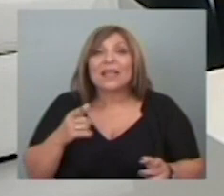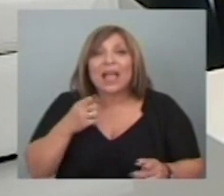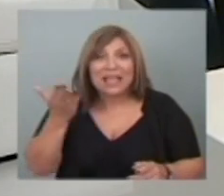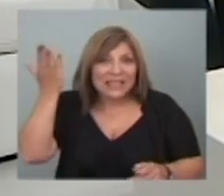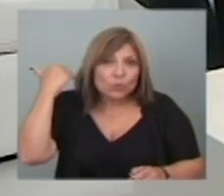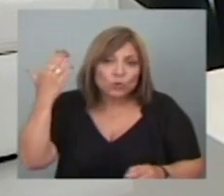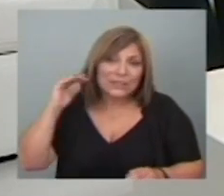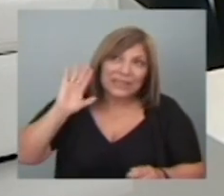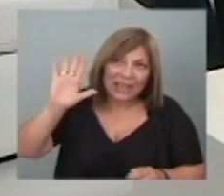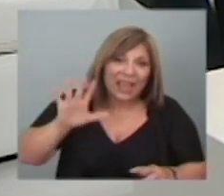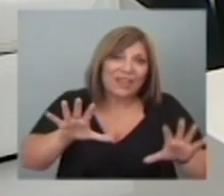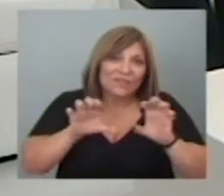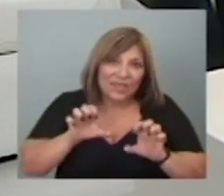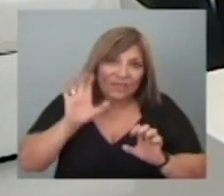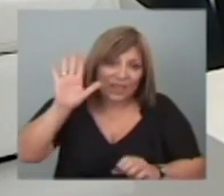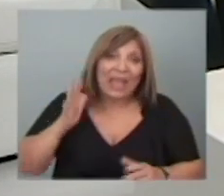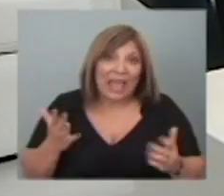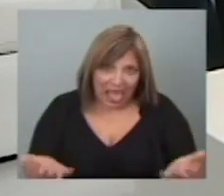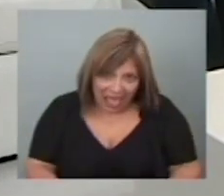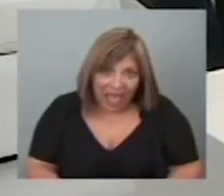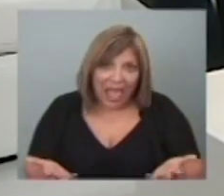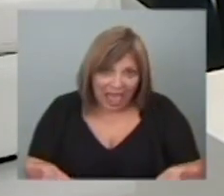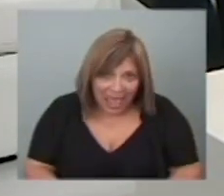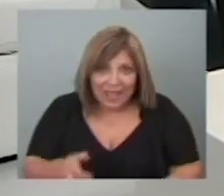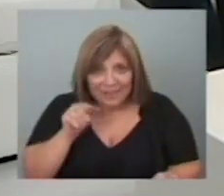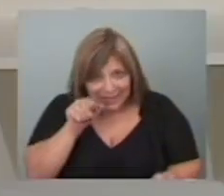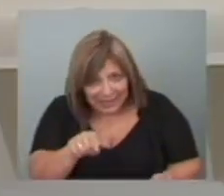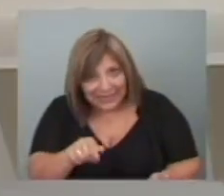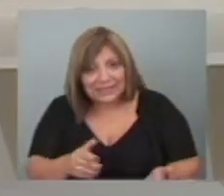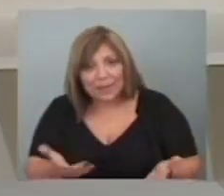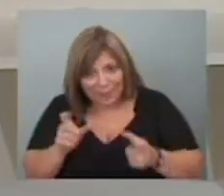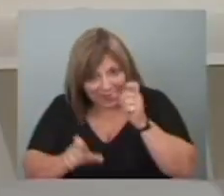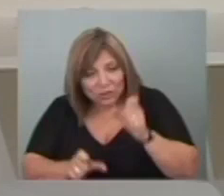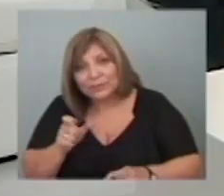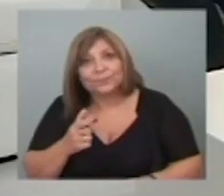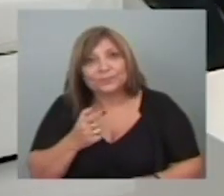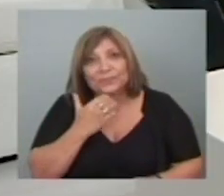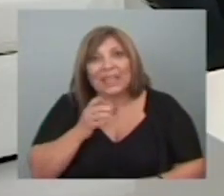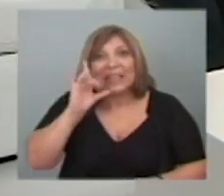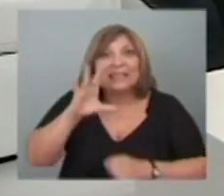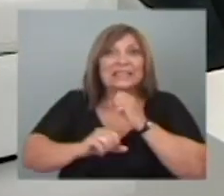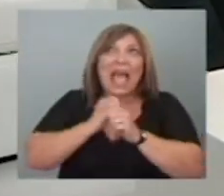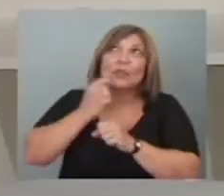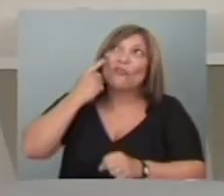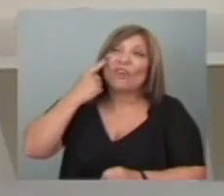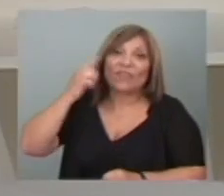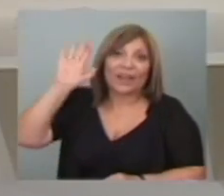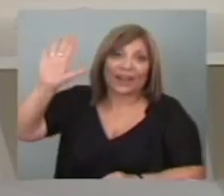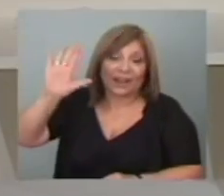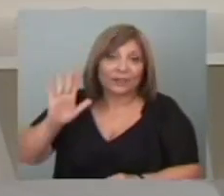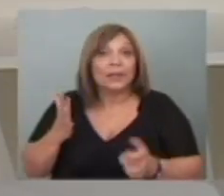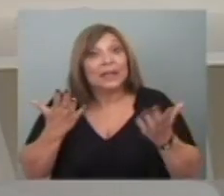mucho tiempo que vivía en el exterior. Claro, claro. De ese tipo de casos estás hablando. Sí, sí, sí. De gente que de repente vivió 15 años en el exterior. Claro,